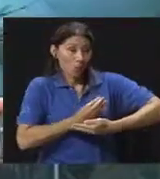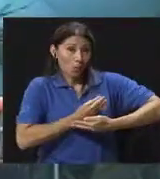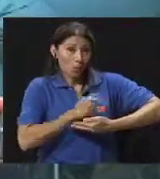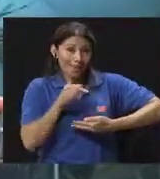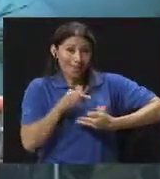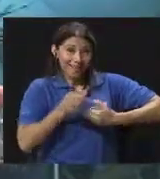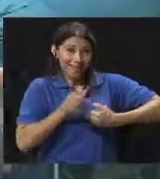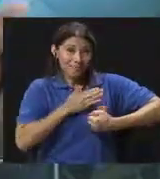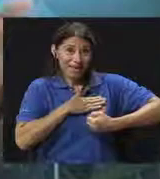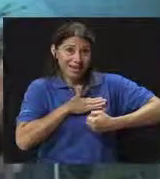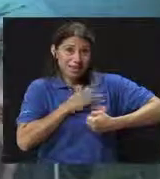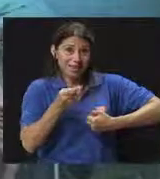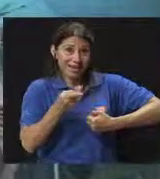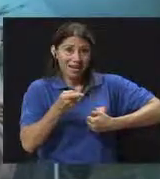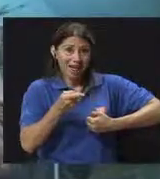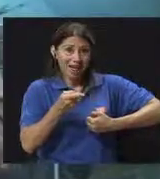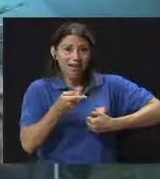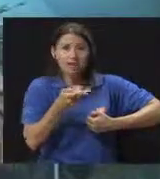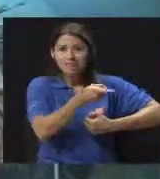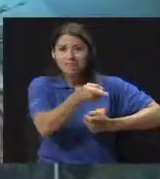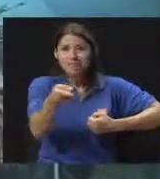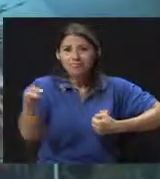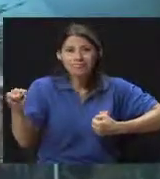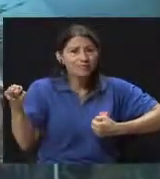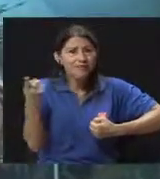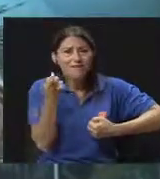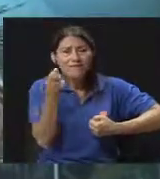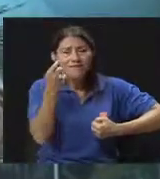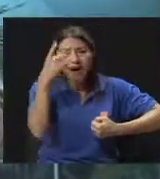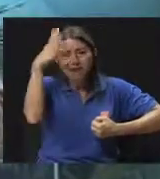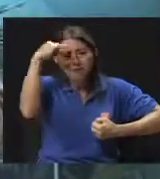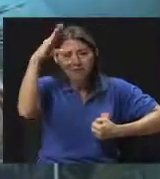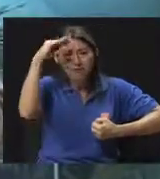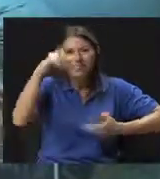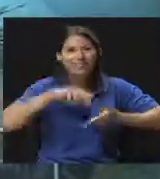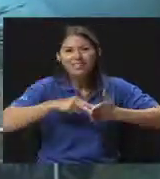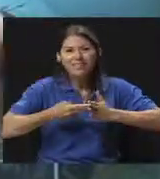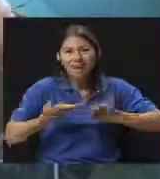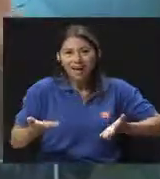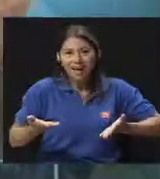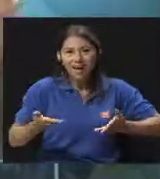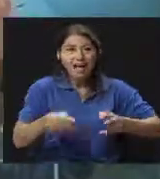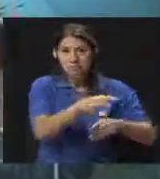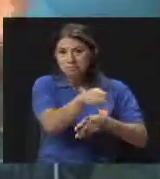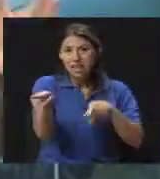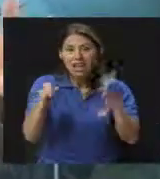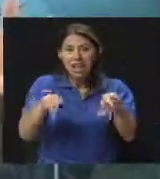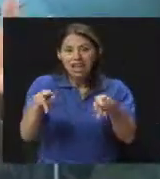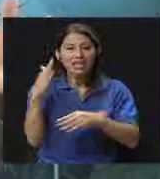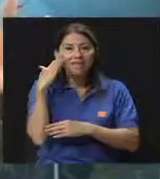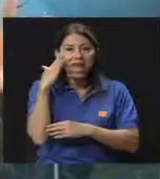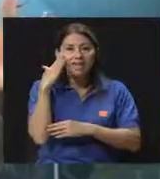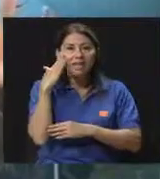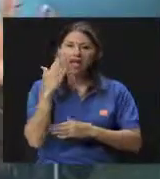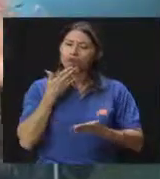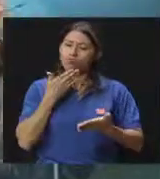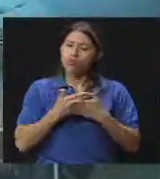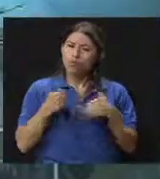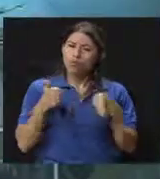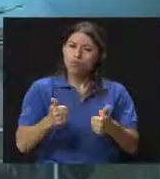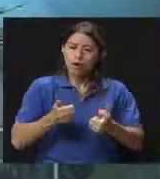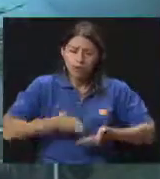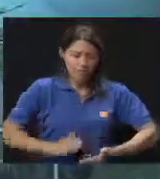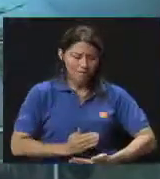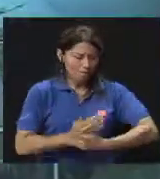materna, pero desinformada. ¿Qué queremos decir con esto? Que la gente sabe en general que leche materna es muy bueno, pero